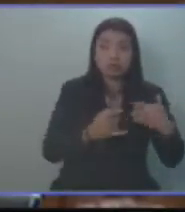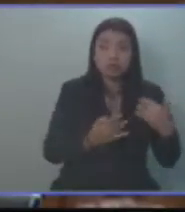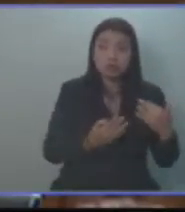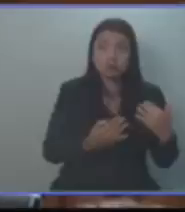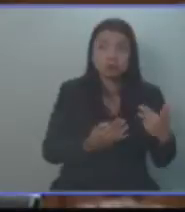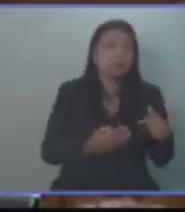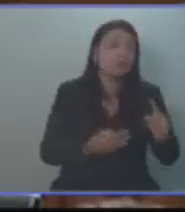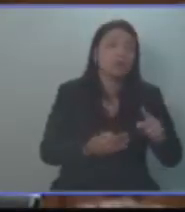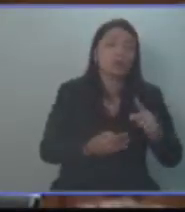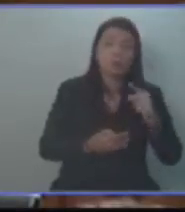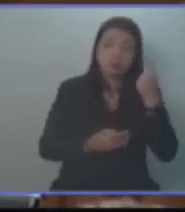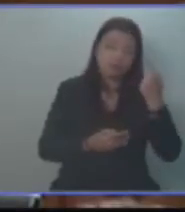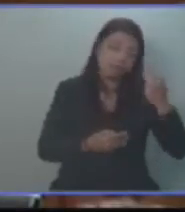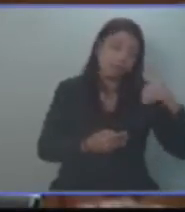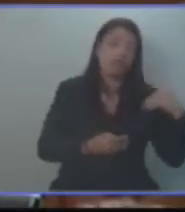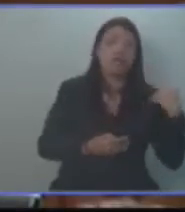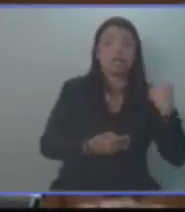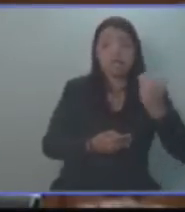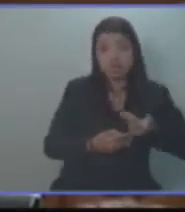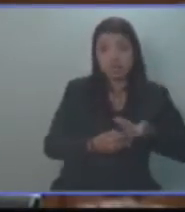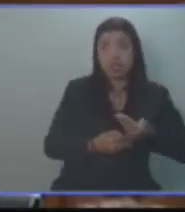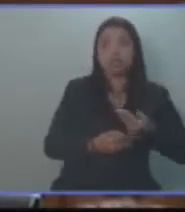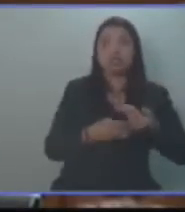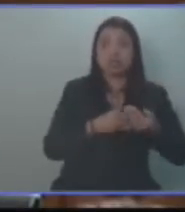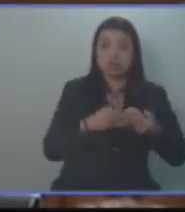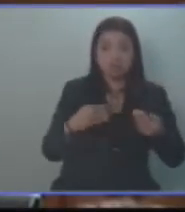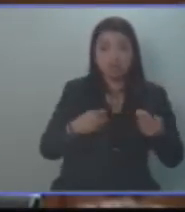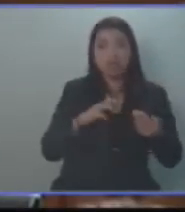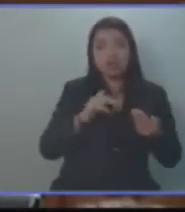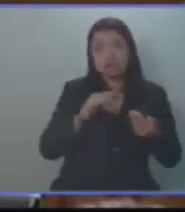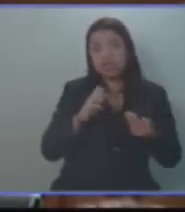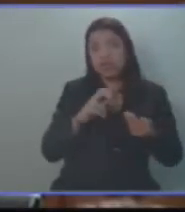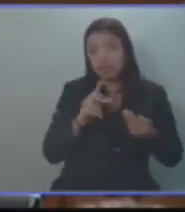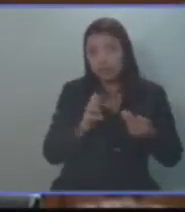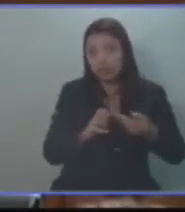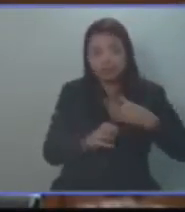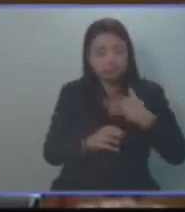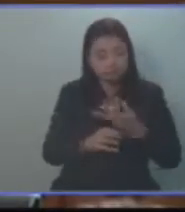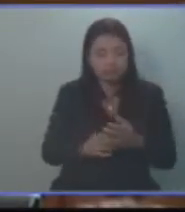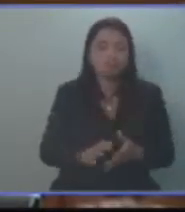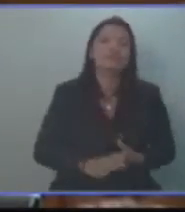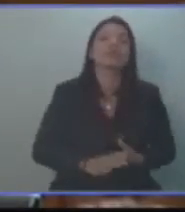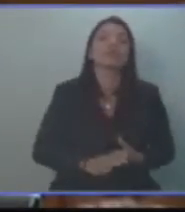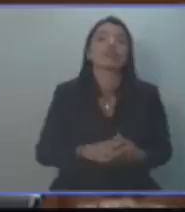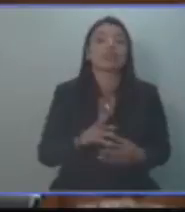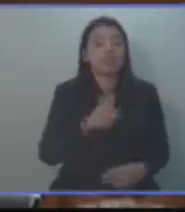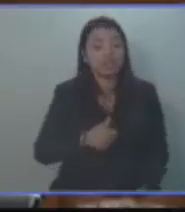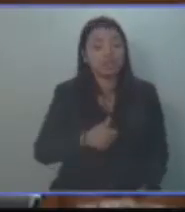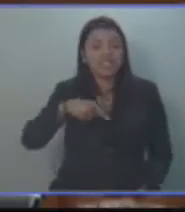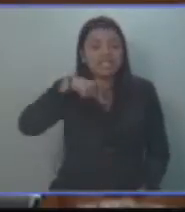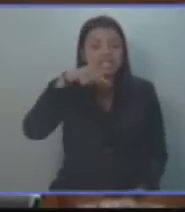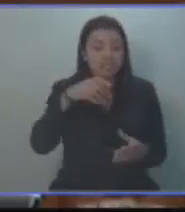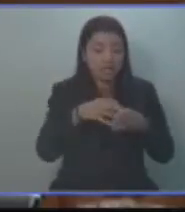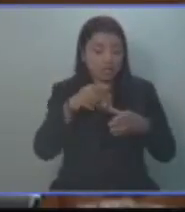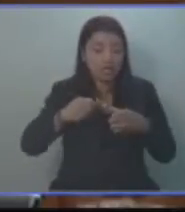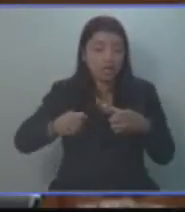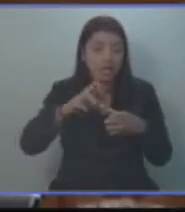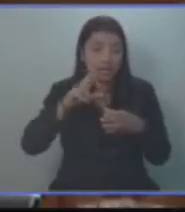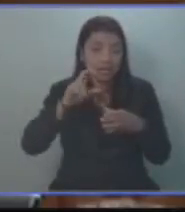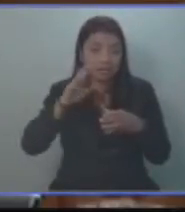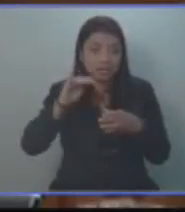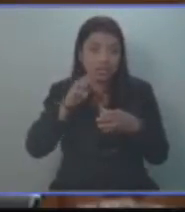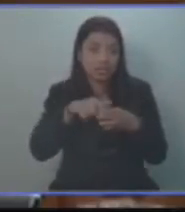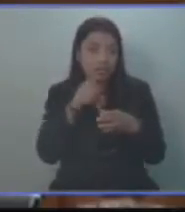opción será ofrecida a este médico residente. Supervisión de residentes, artículo